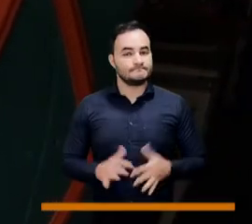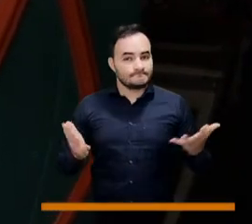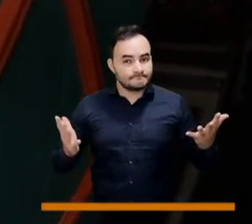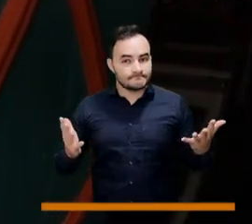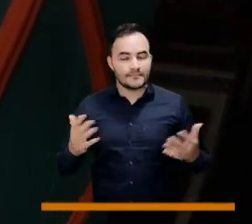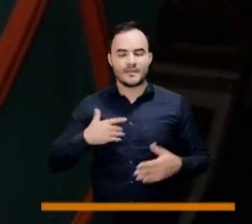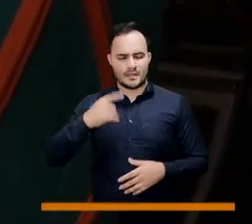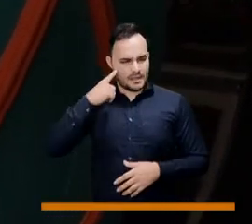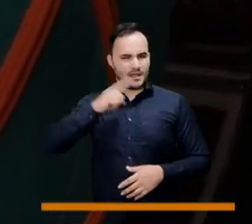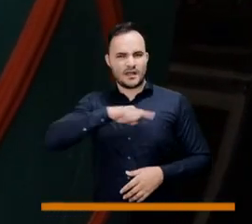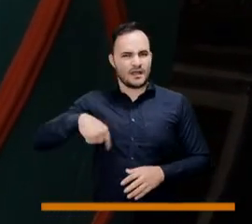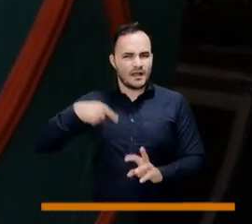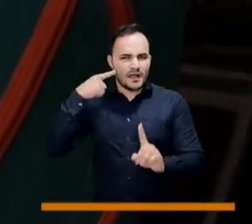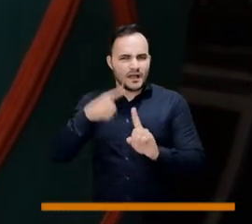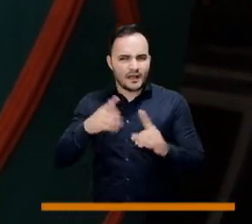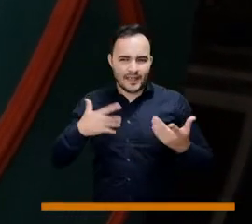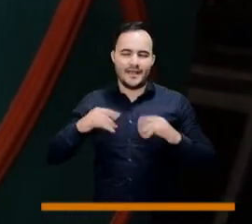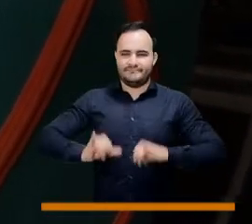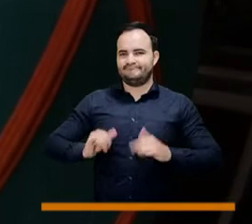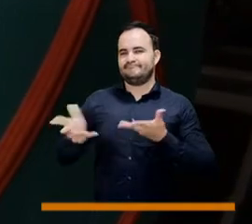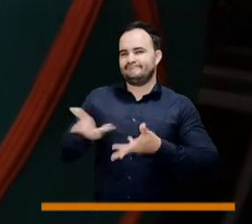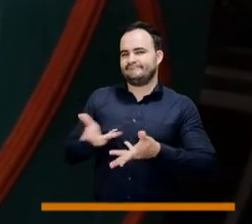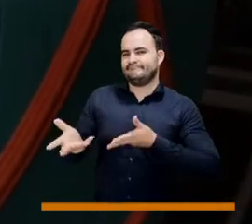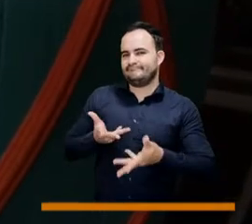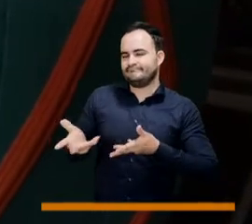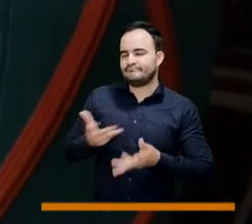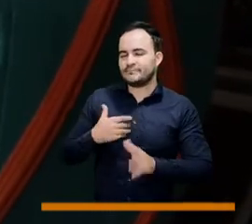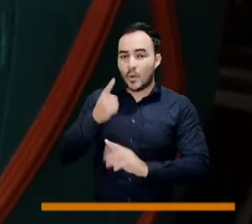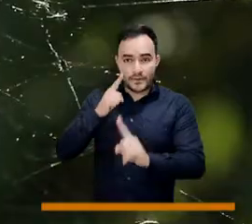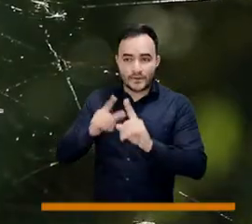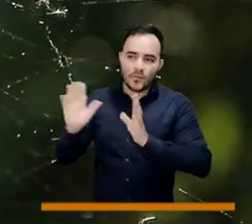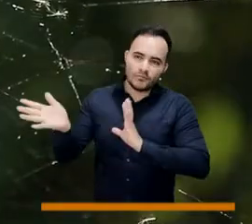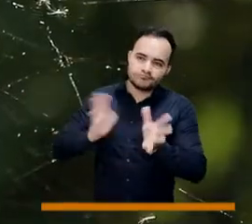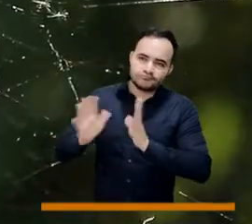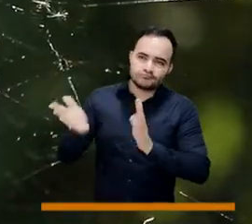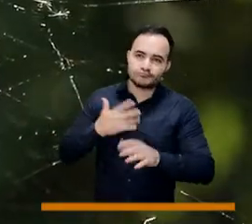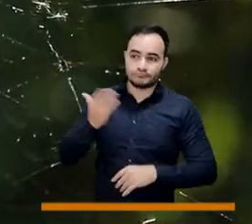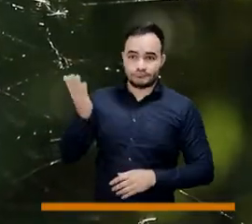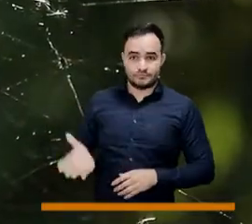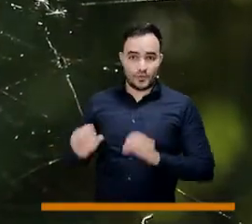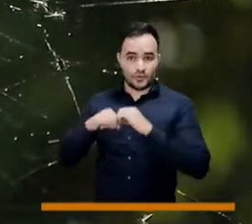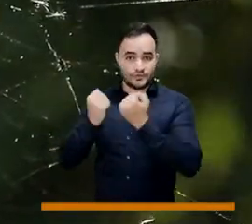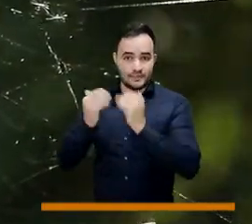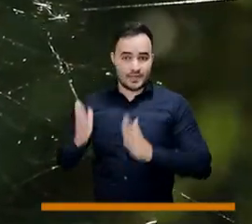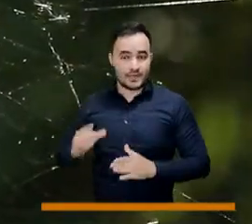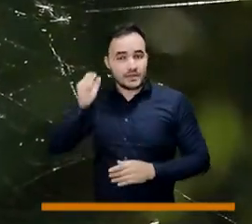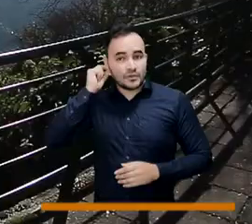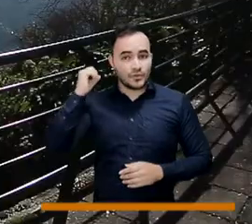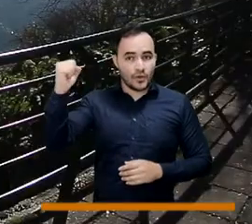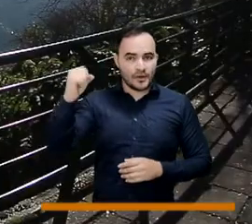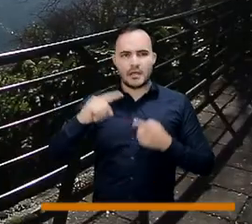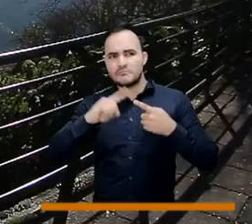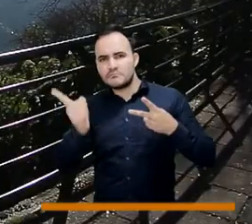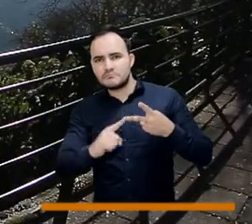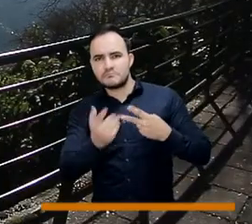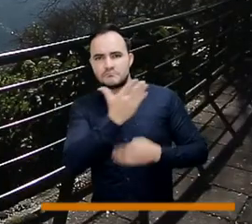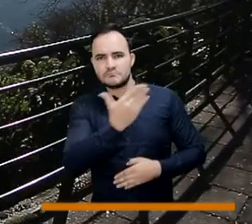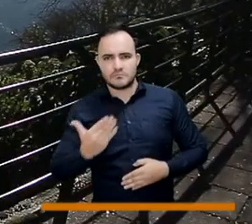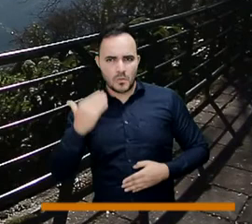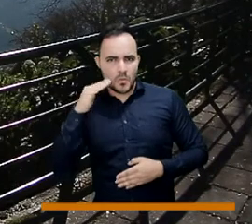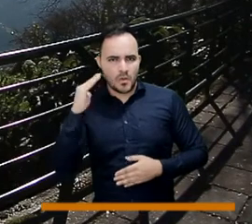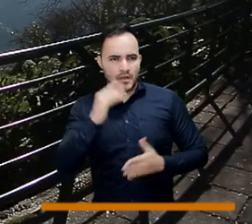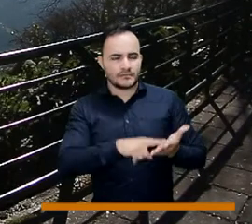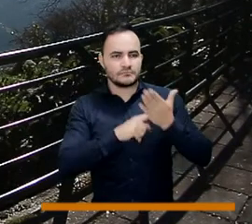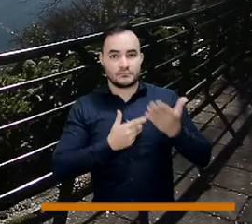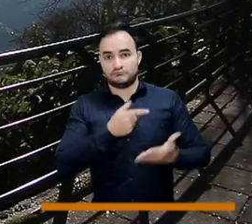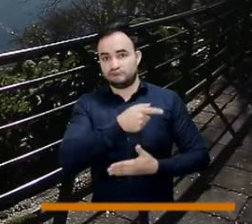Y nosotros seguimos aquí en compañía de la concejal Dora Saldarriaga y otra de sus invitadas en el día de hoy, un programa lleno de muchas